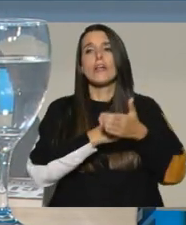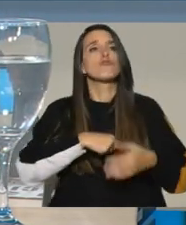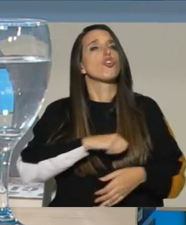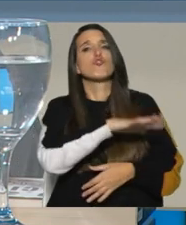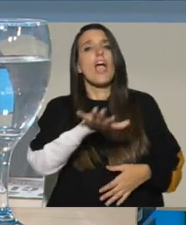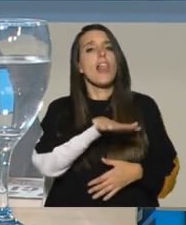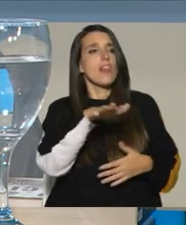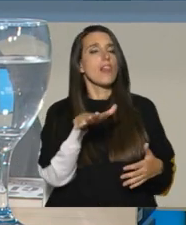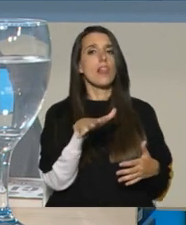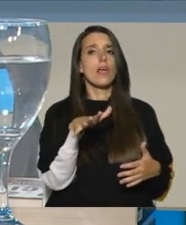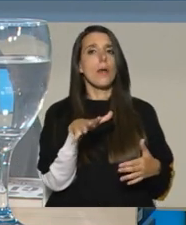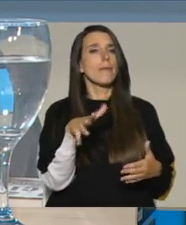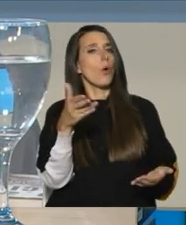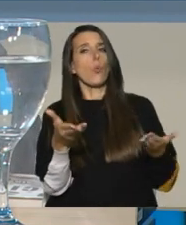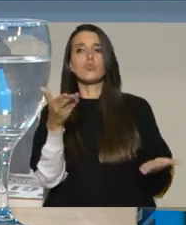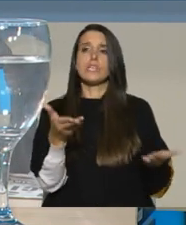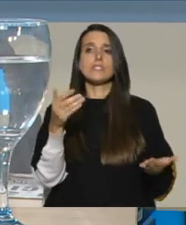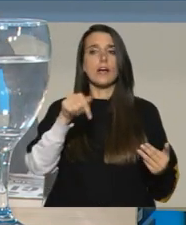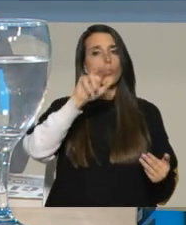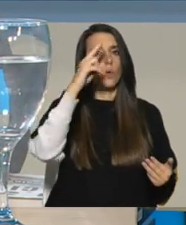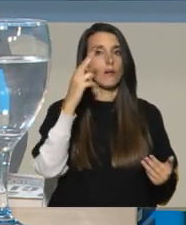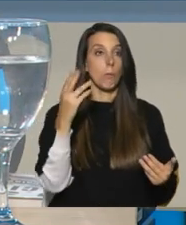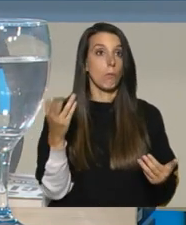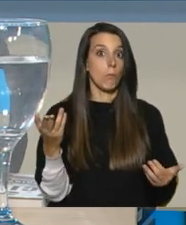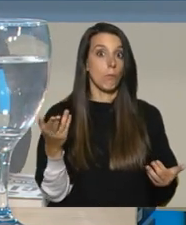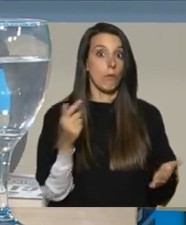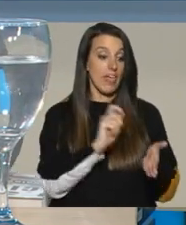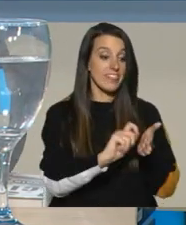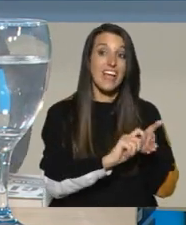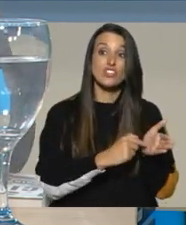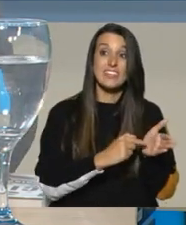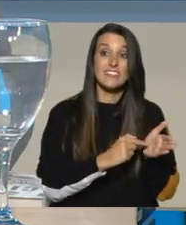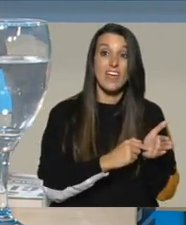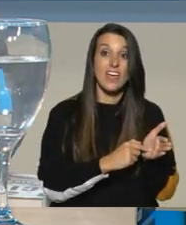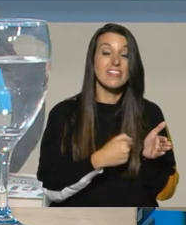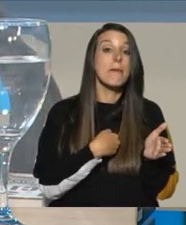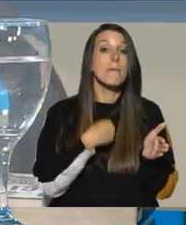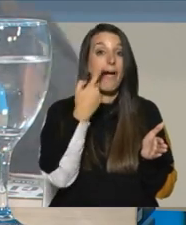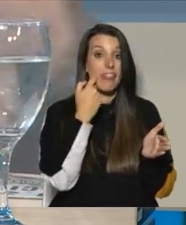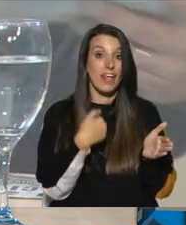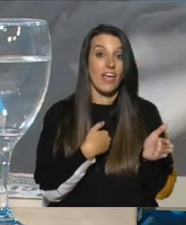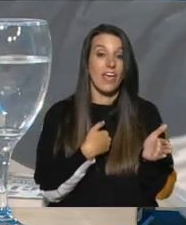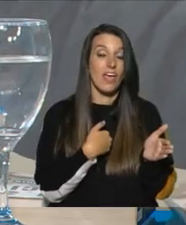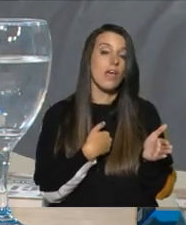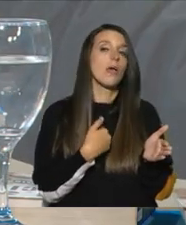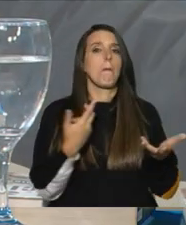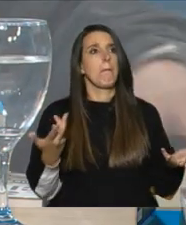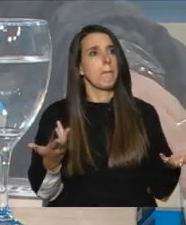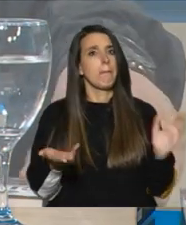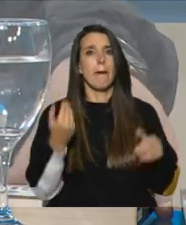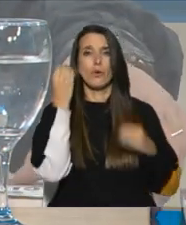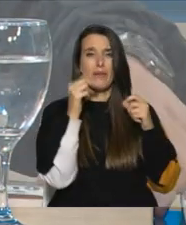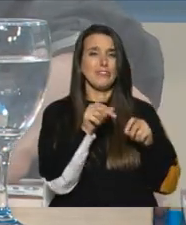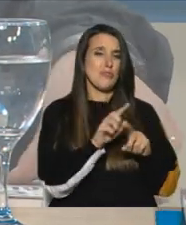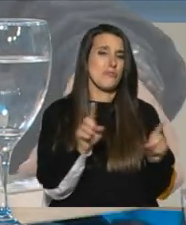el bien de la justicia en este país. Eso es lo que dice estos textos de forma privada. Pero a mí lo que más me preocupa no es